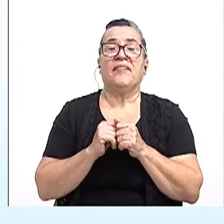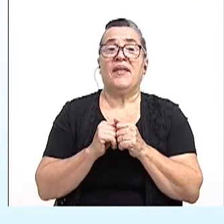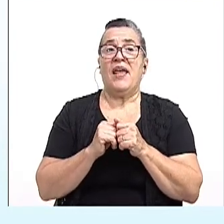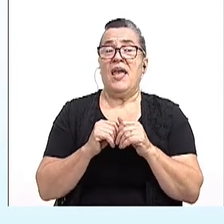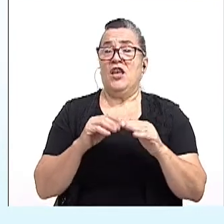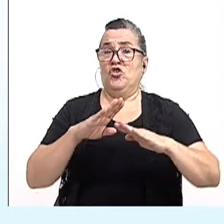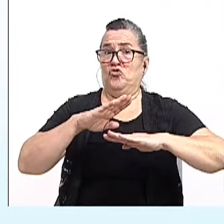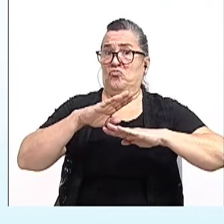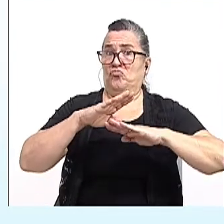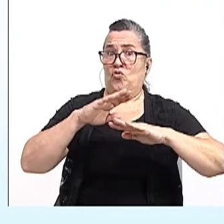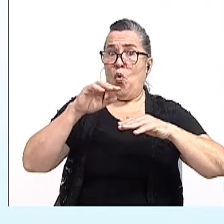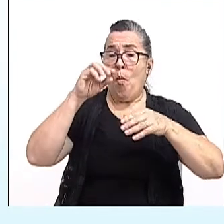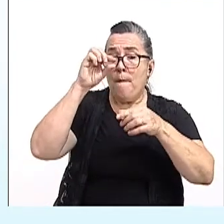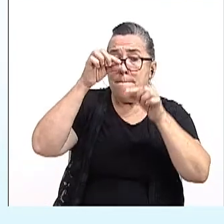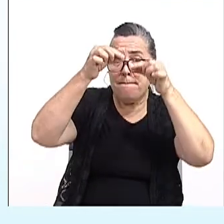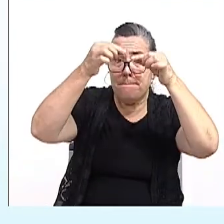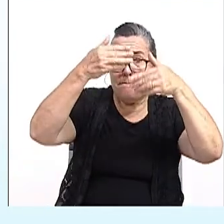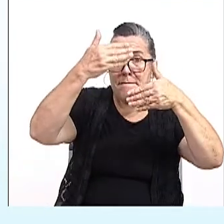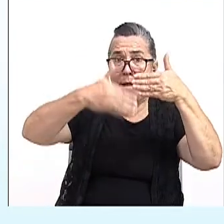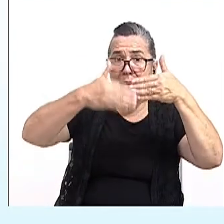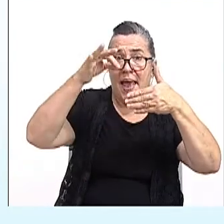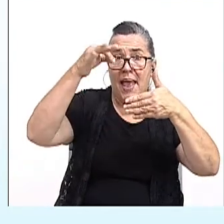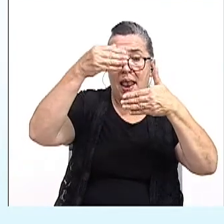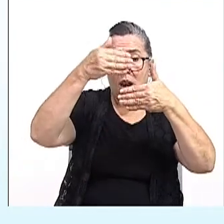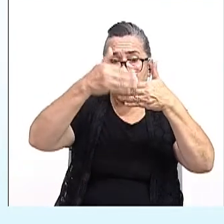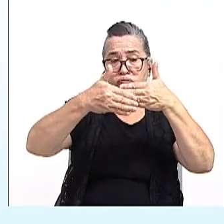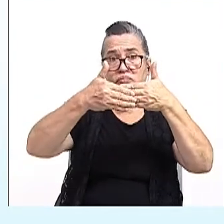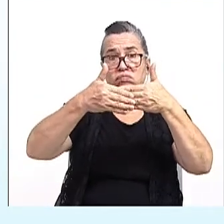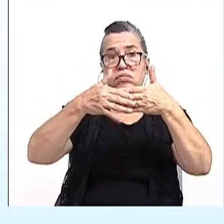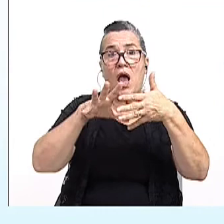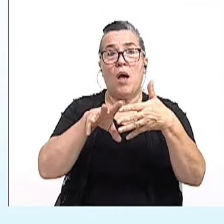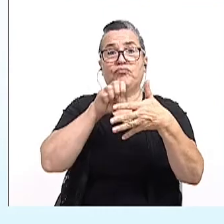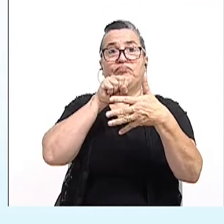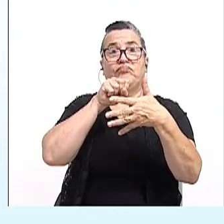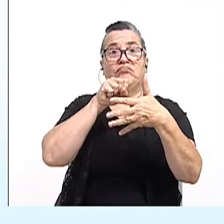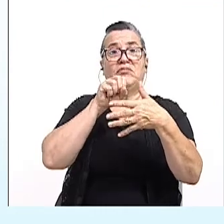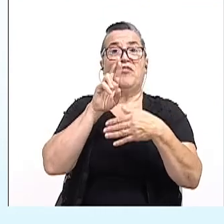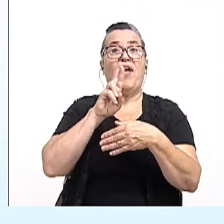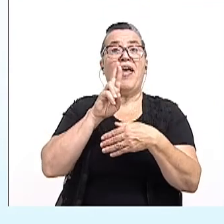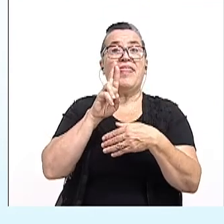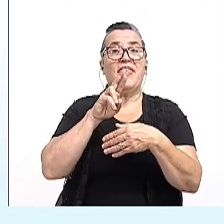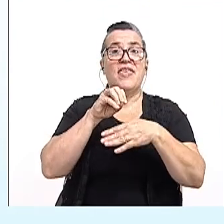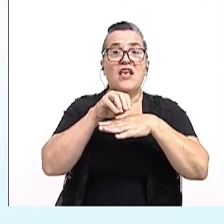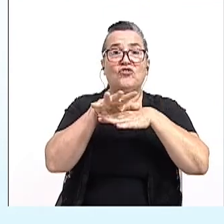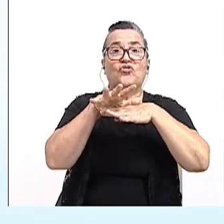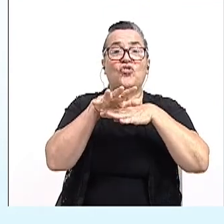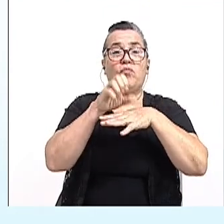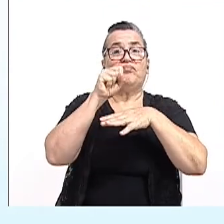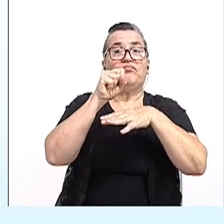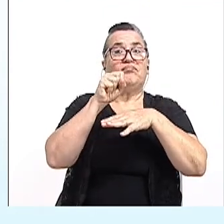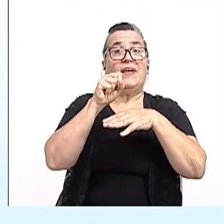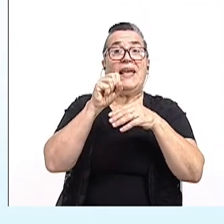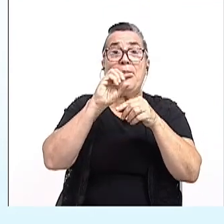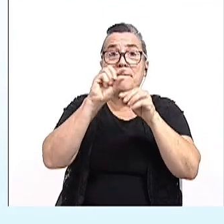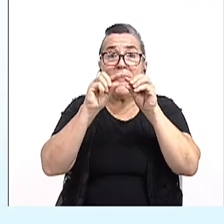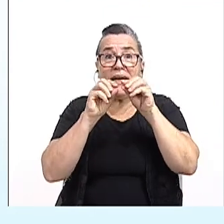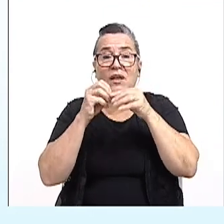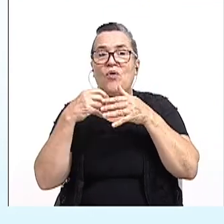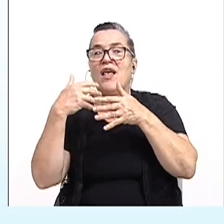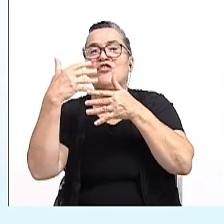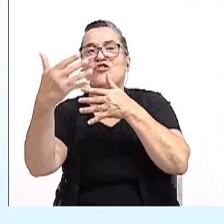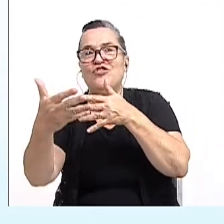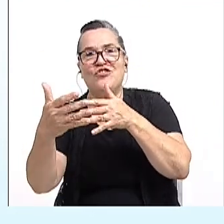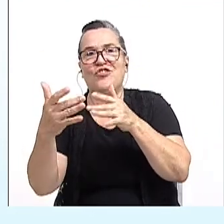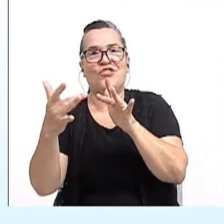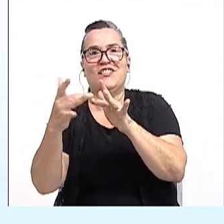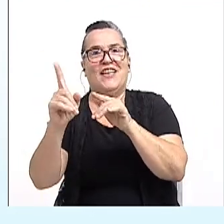Basta introducir un pedazo de papel para que absorba la radiación alfa e impida que las partículas lleguen al detector.